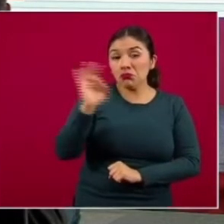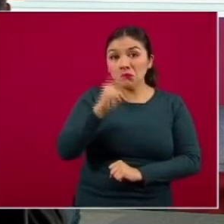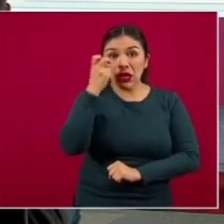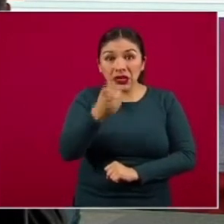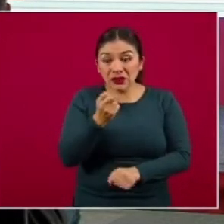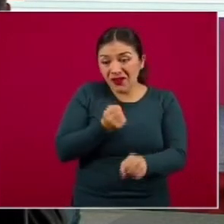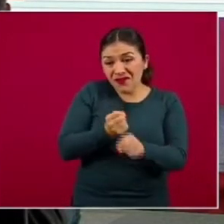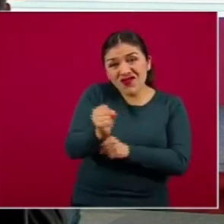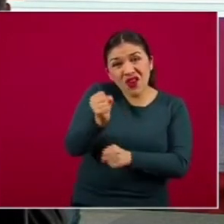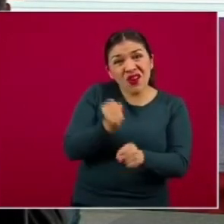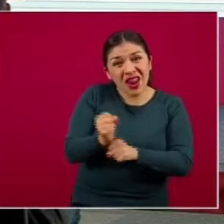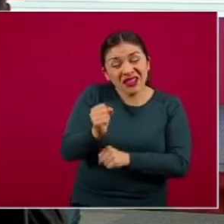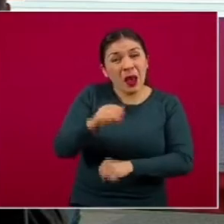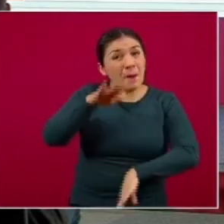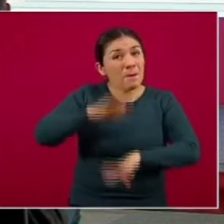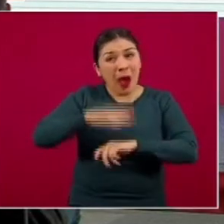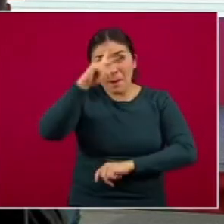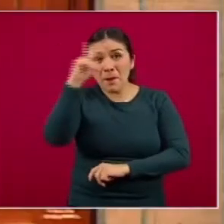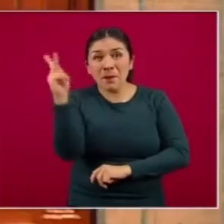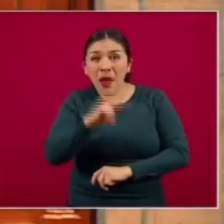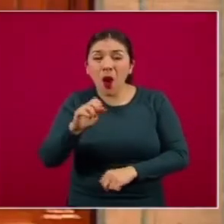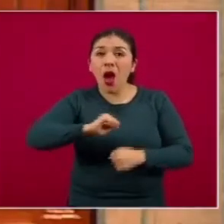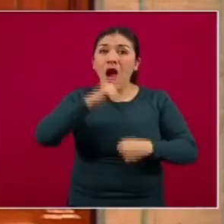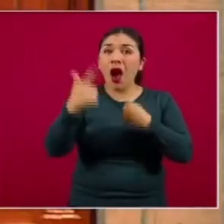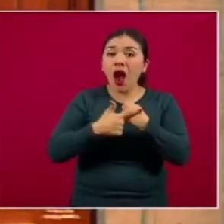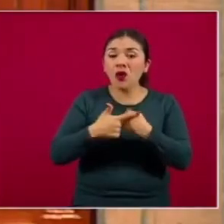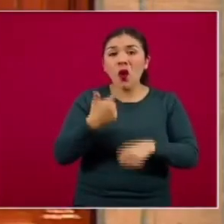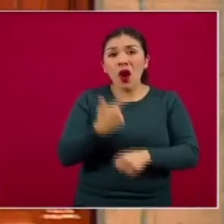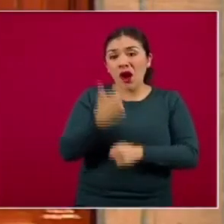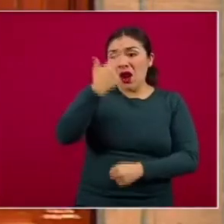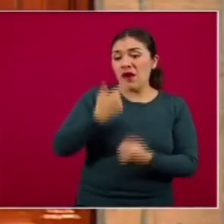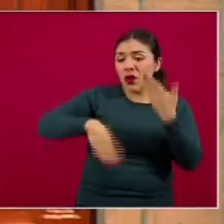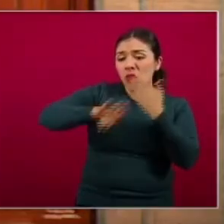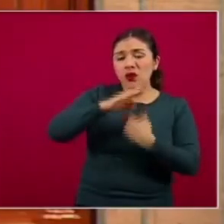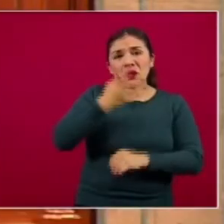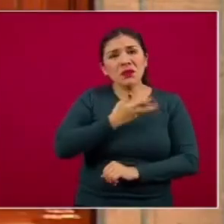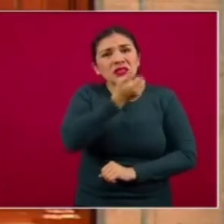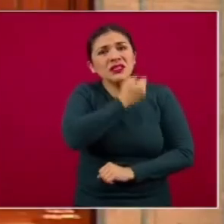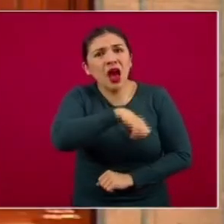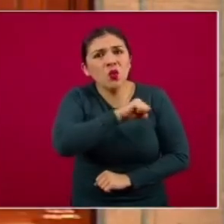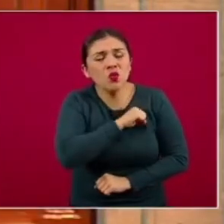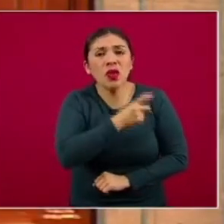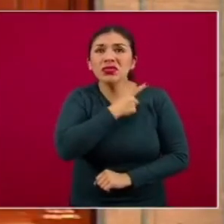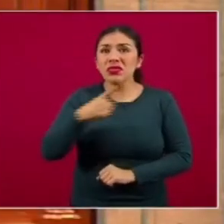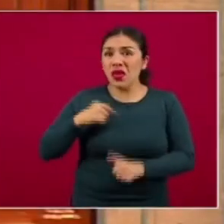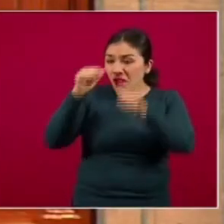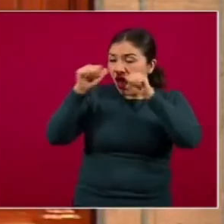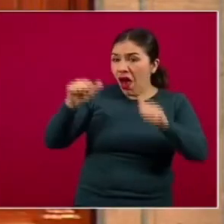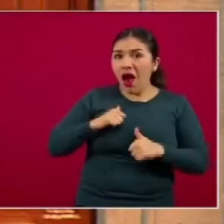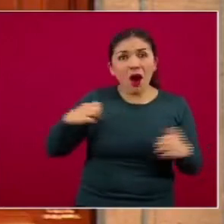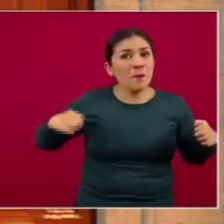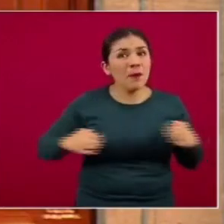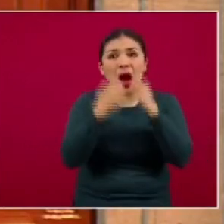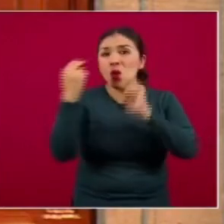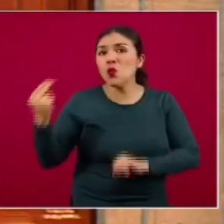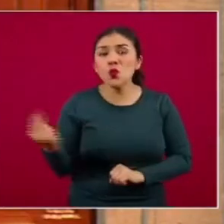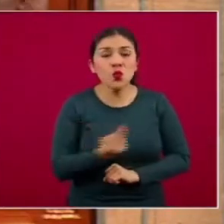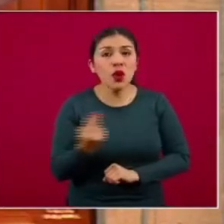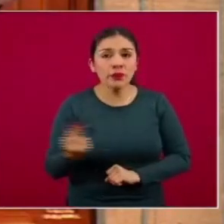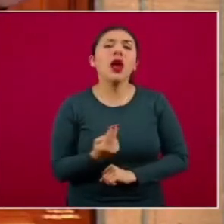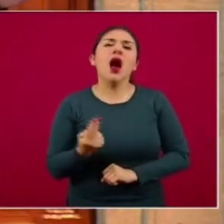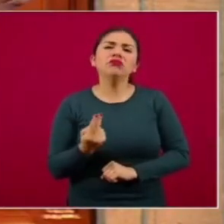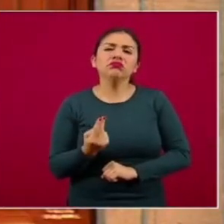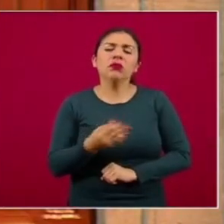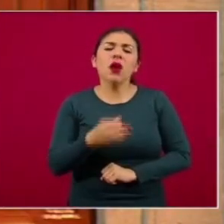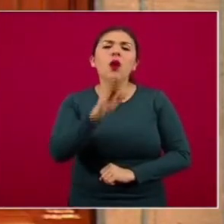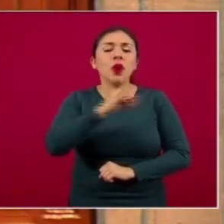esta violencia generó alguna afectación a su salud, algún problema que debe de ser atendido de manera urgente,